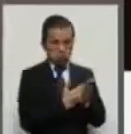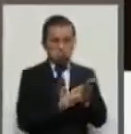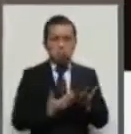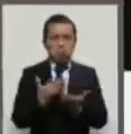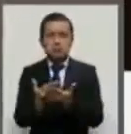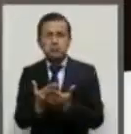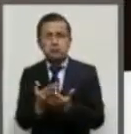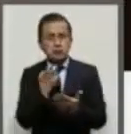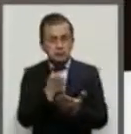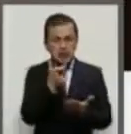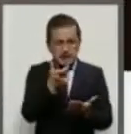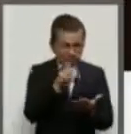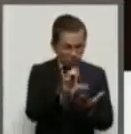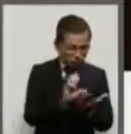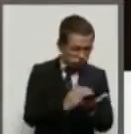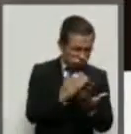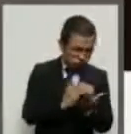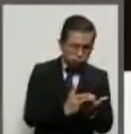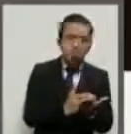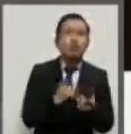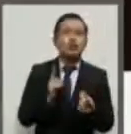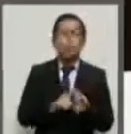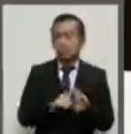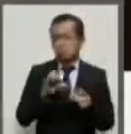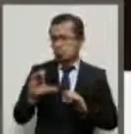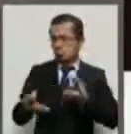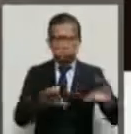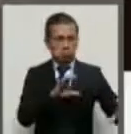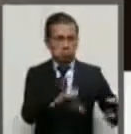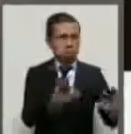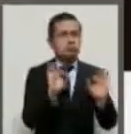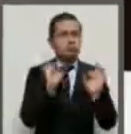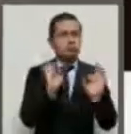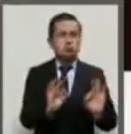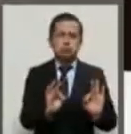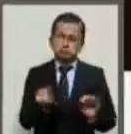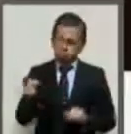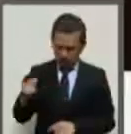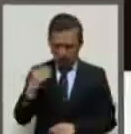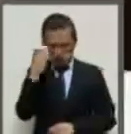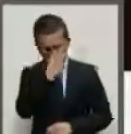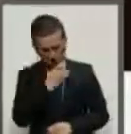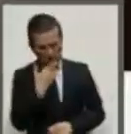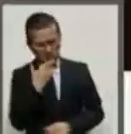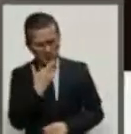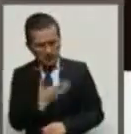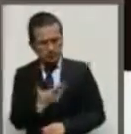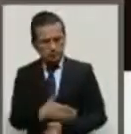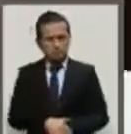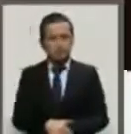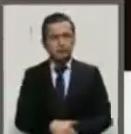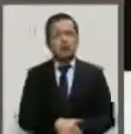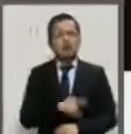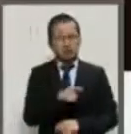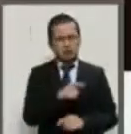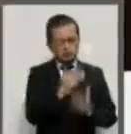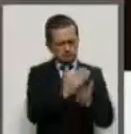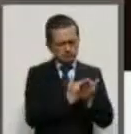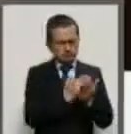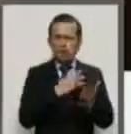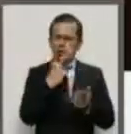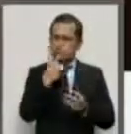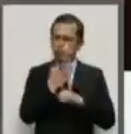están donde corresponden, así es que revisen bien. Este paquete contiene dos variables